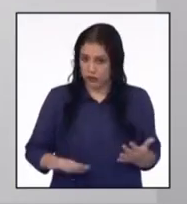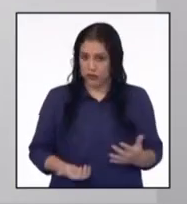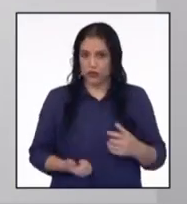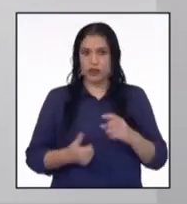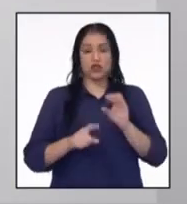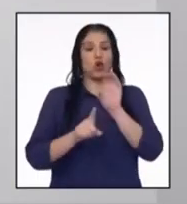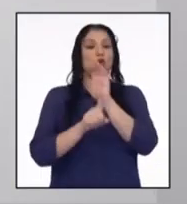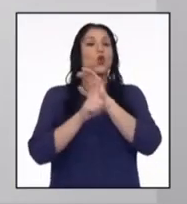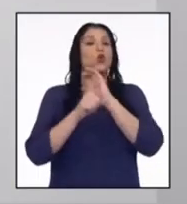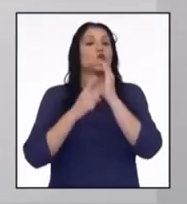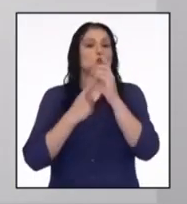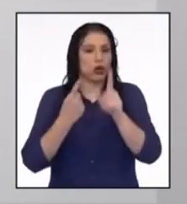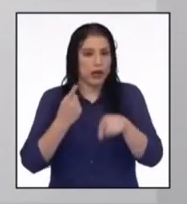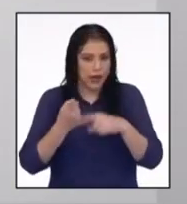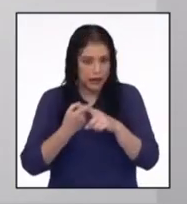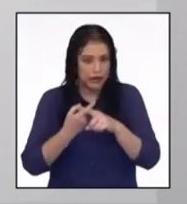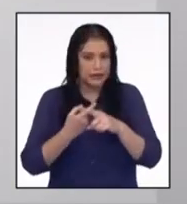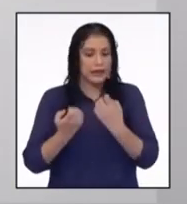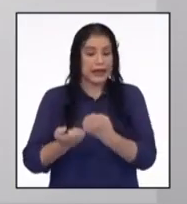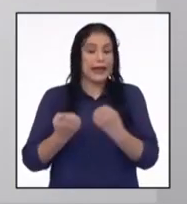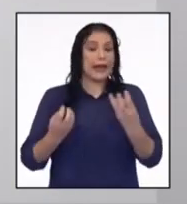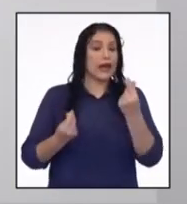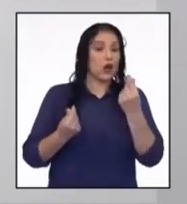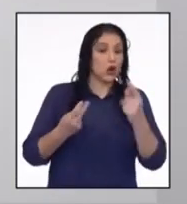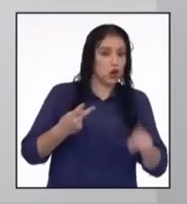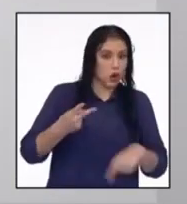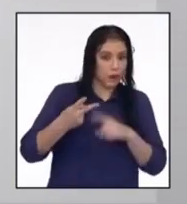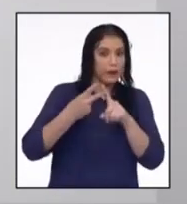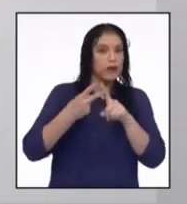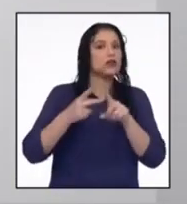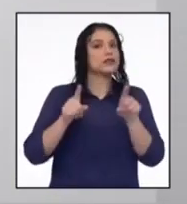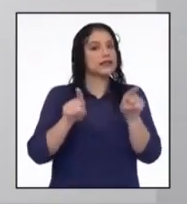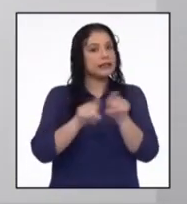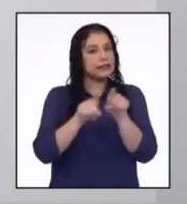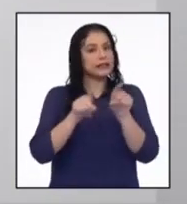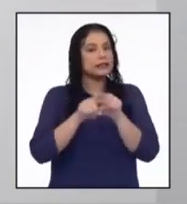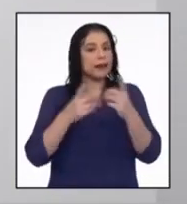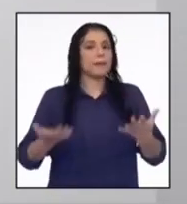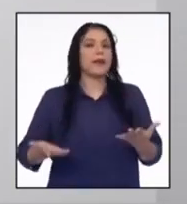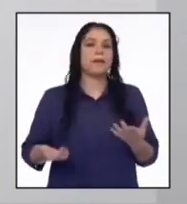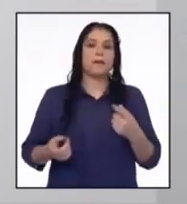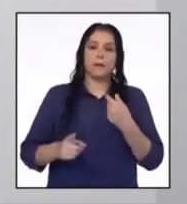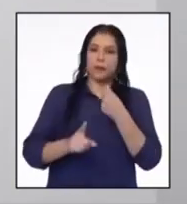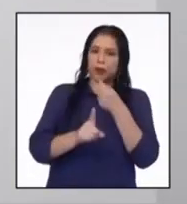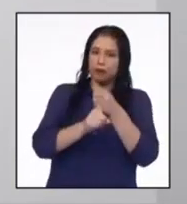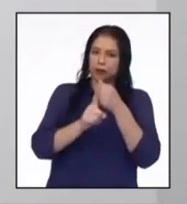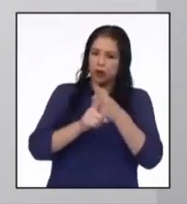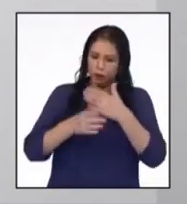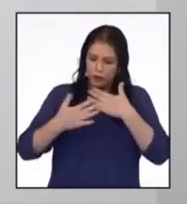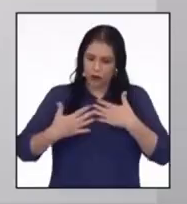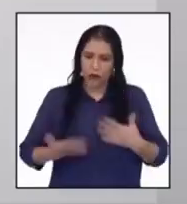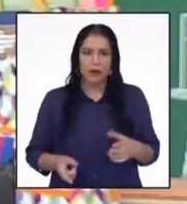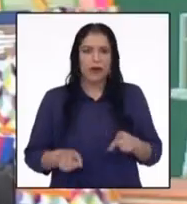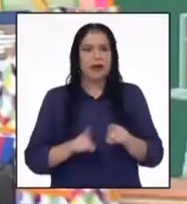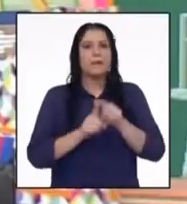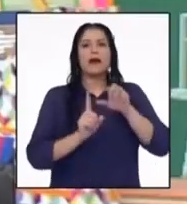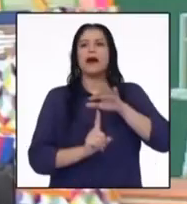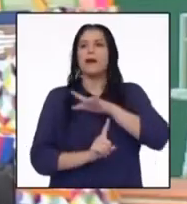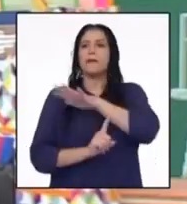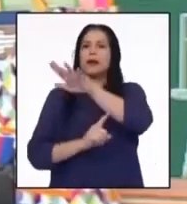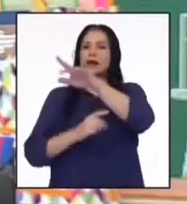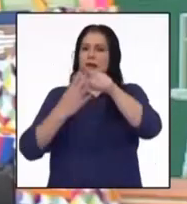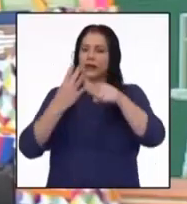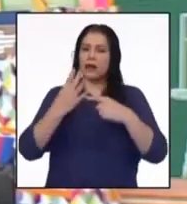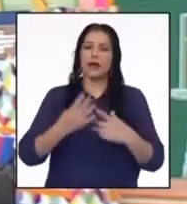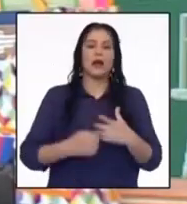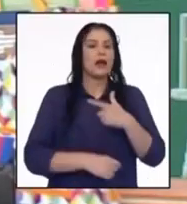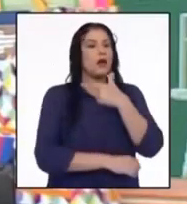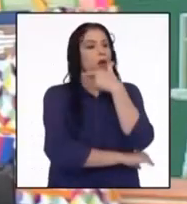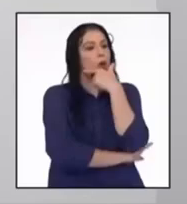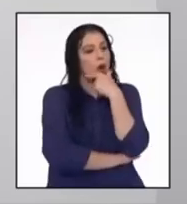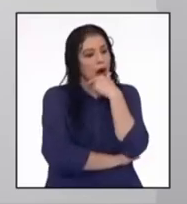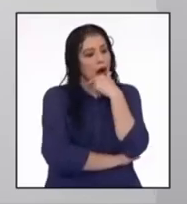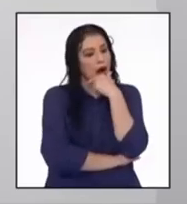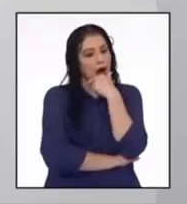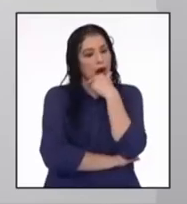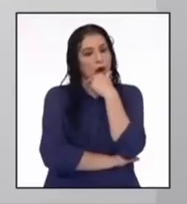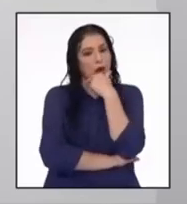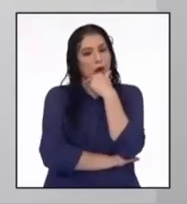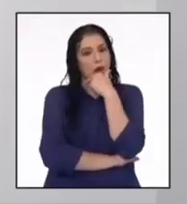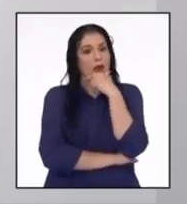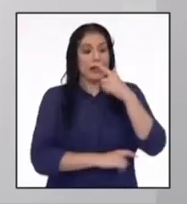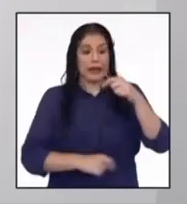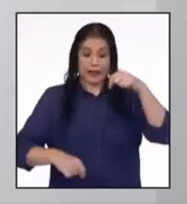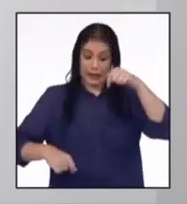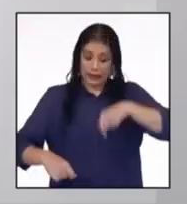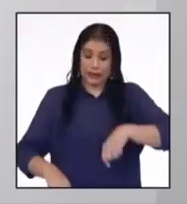son culturales, económicos e incluso biológicos y ambientales. Vaya. Y